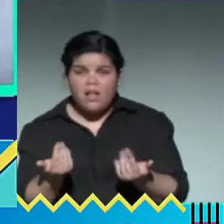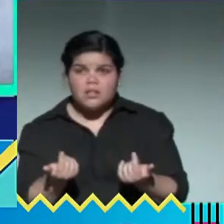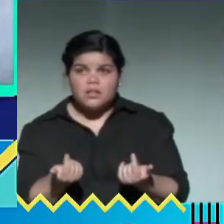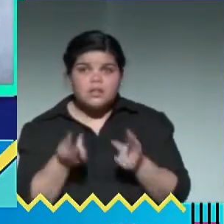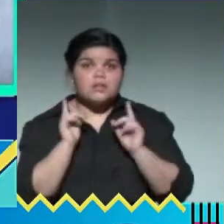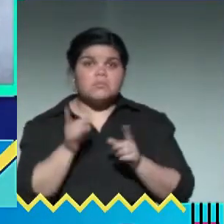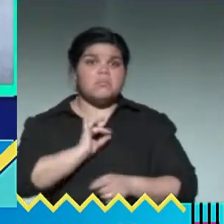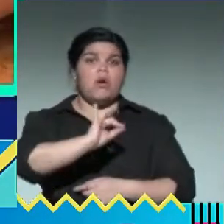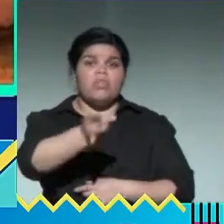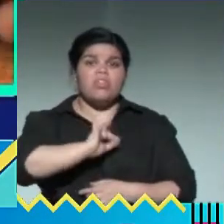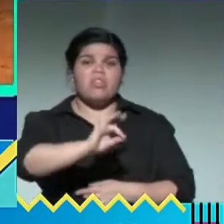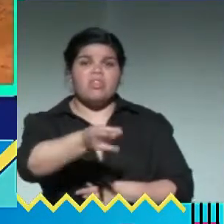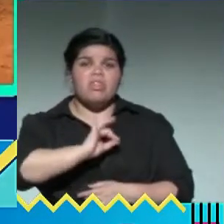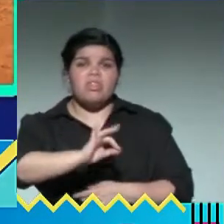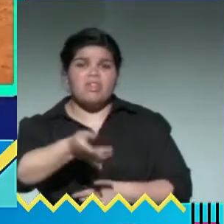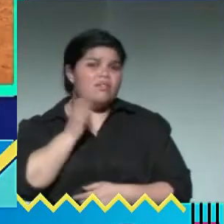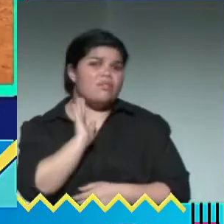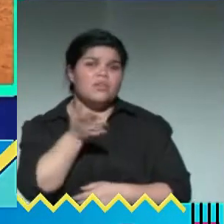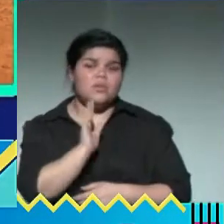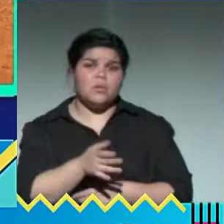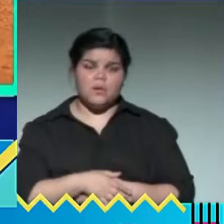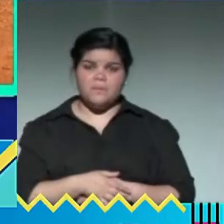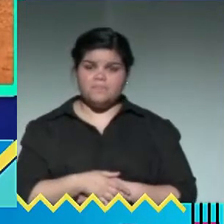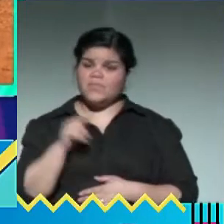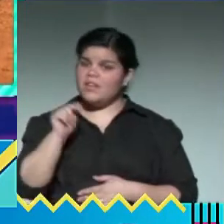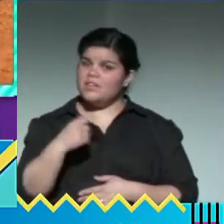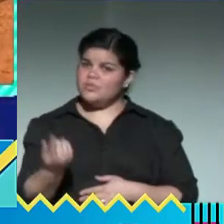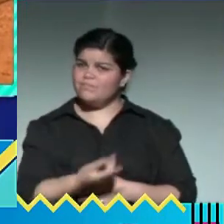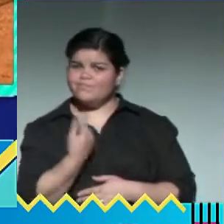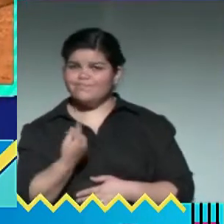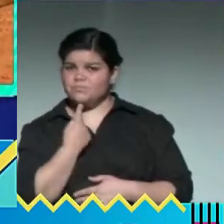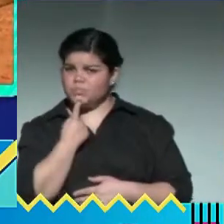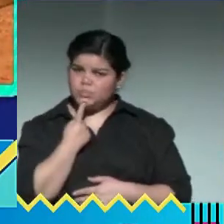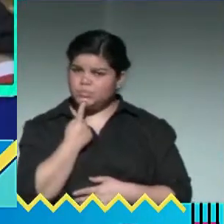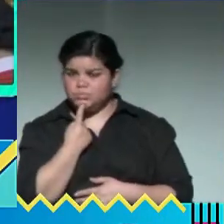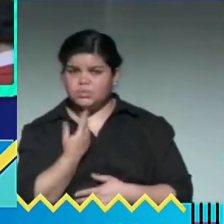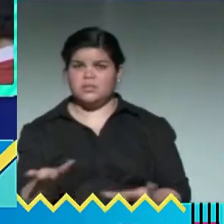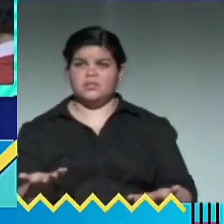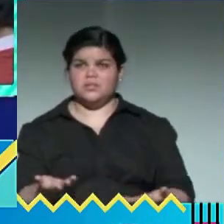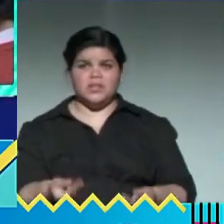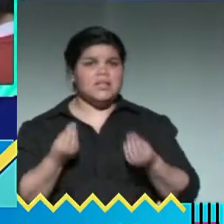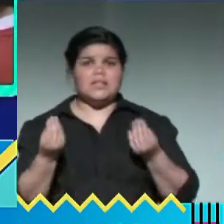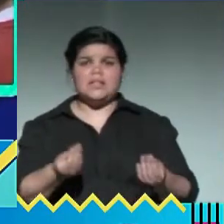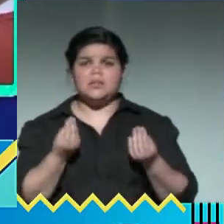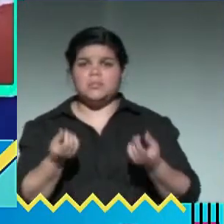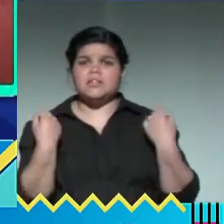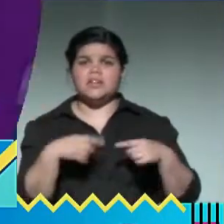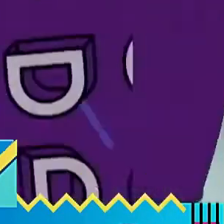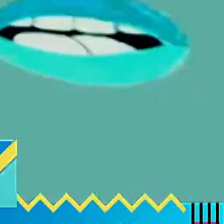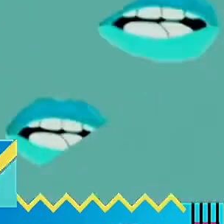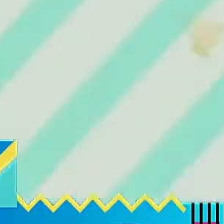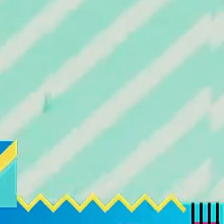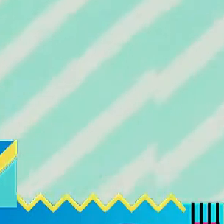en el mismo nivel. Digo, eso también hay que un poco replantearse porque ¿qué va a pasar con los recursos? Un poco